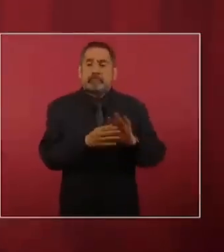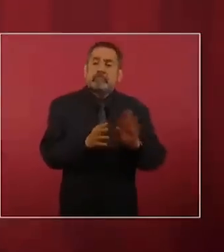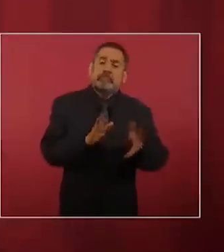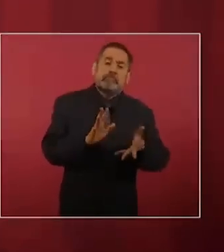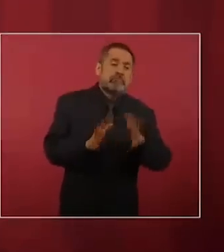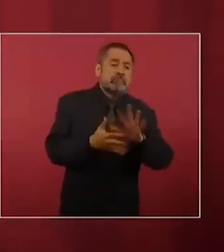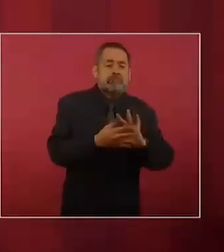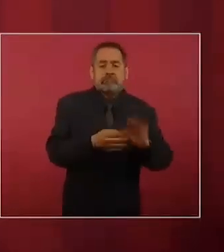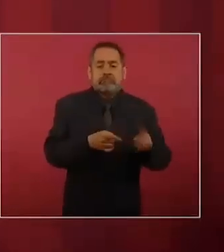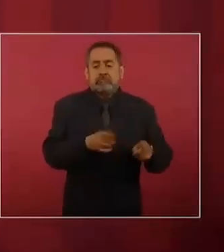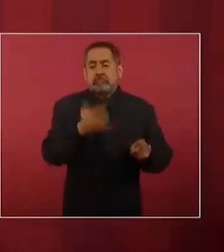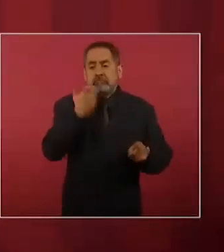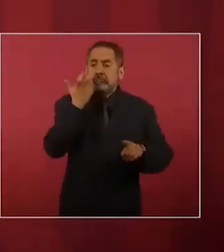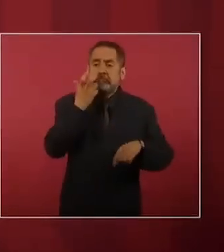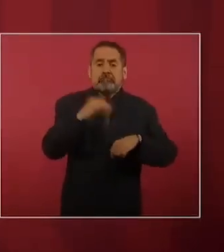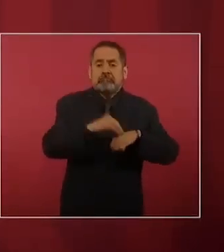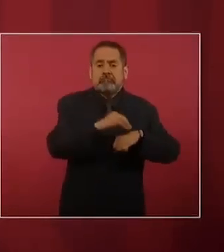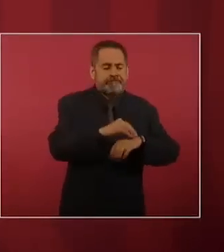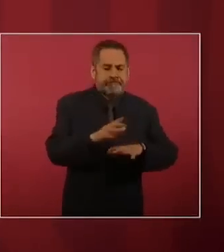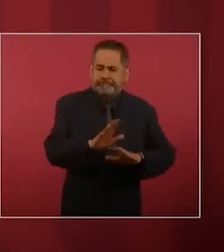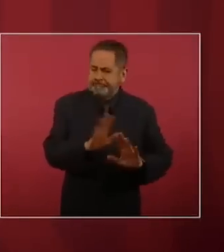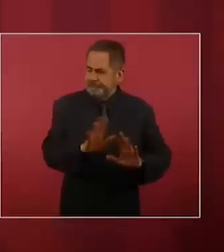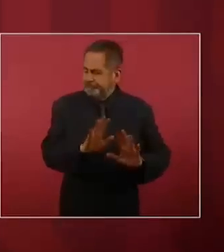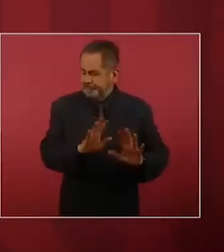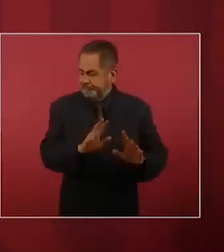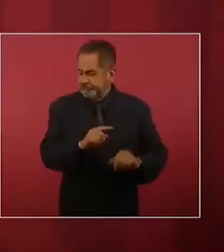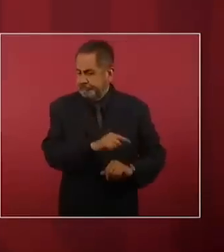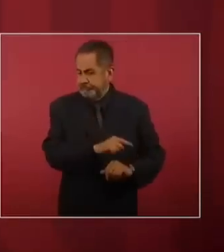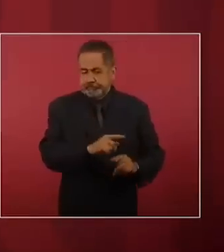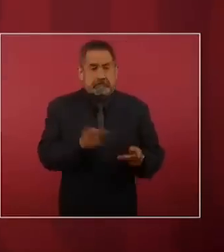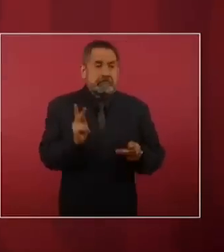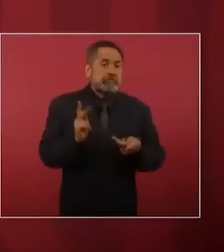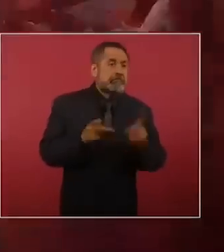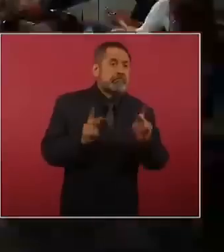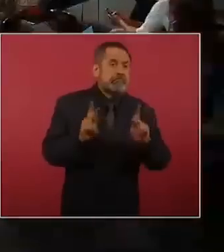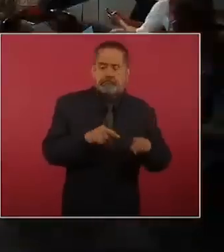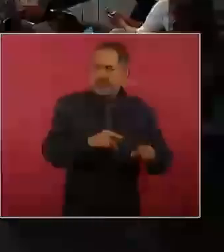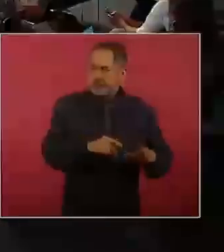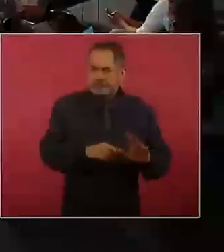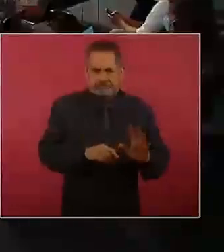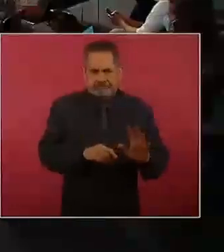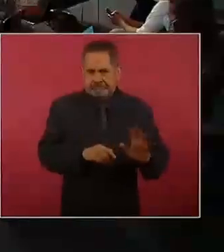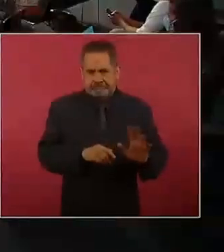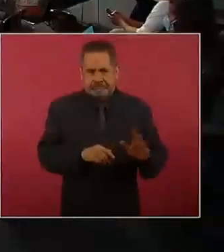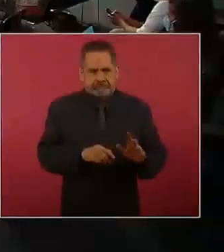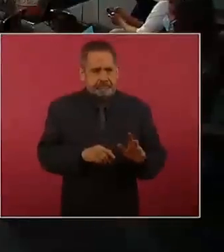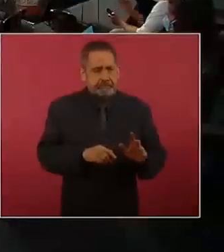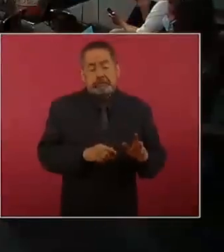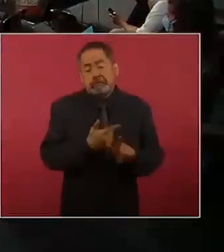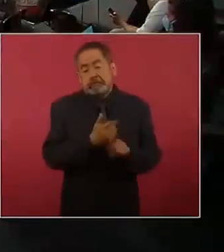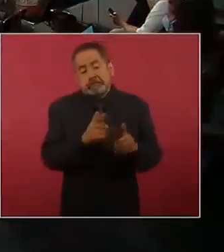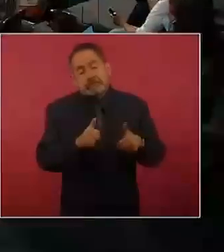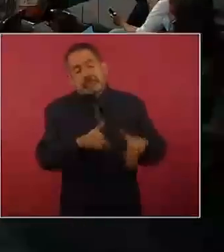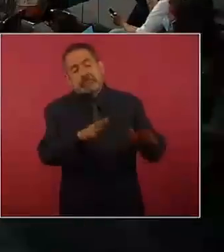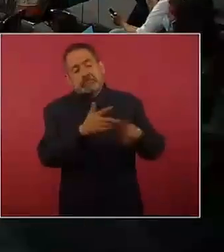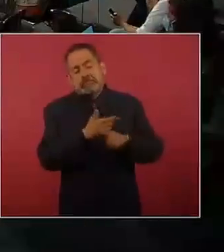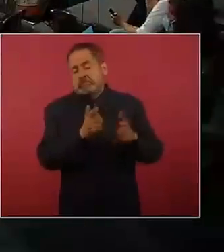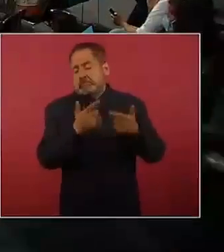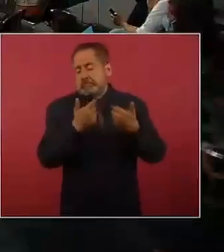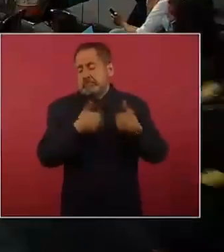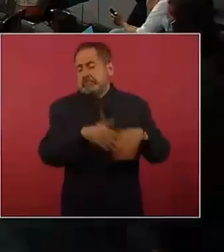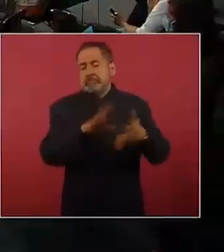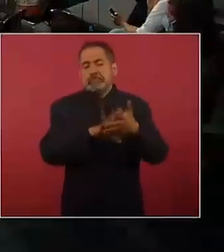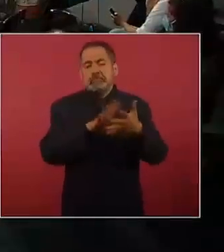como un pretexto para liberar a diestra y